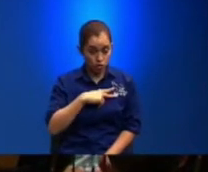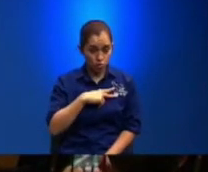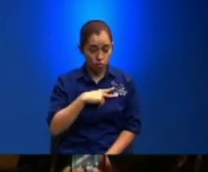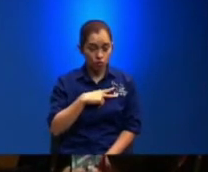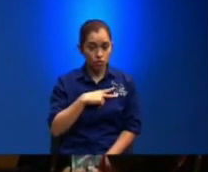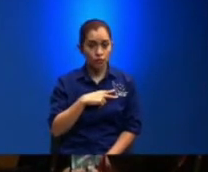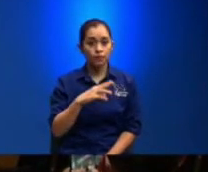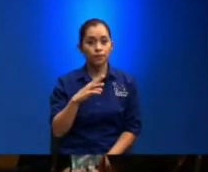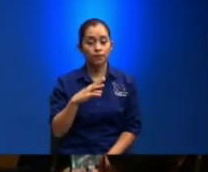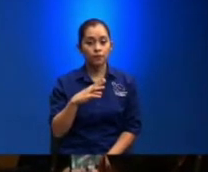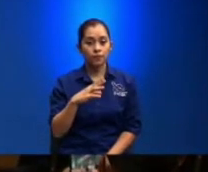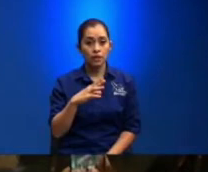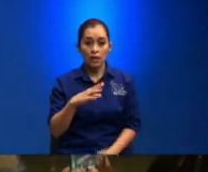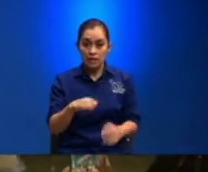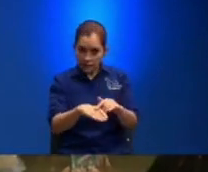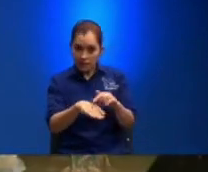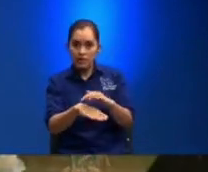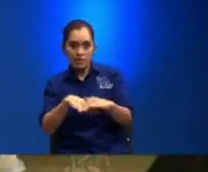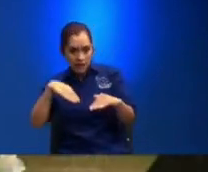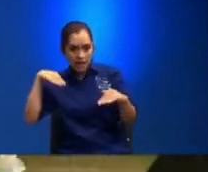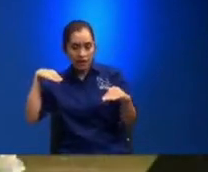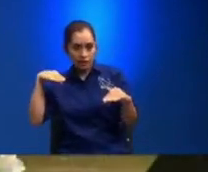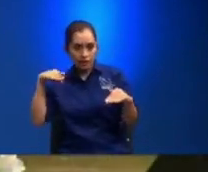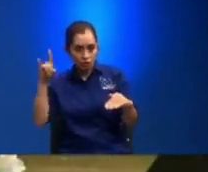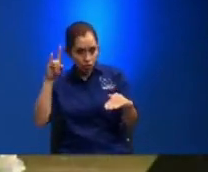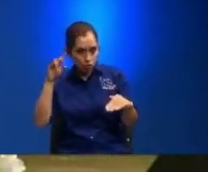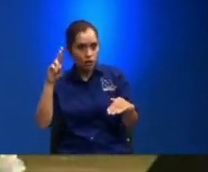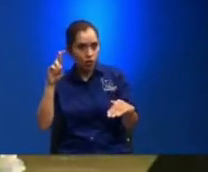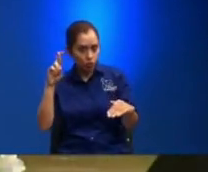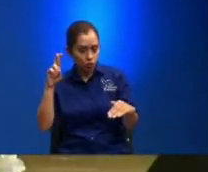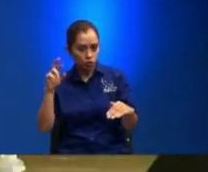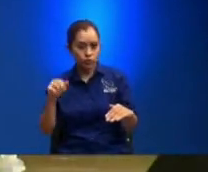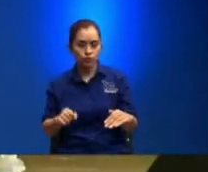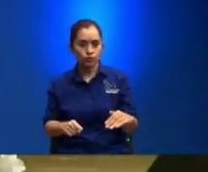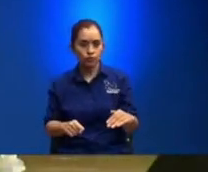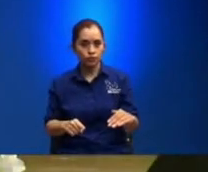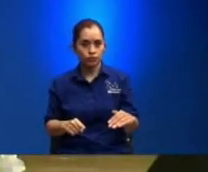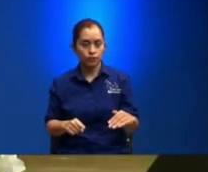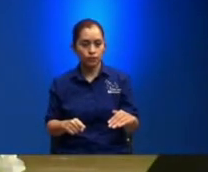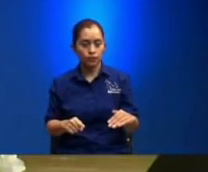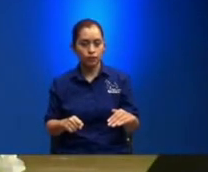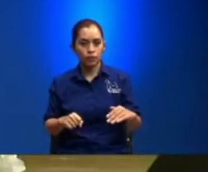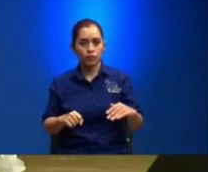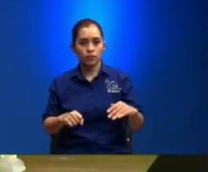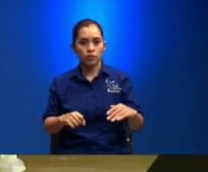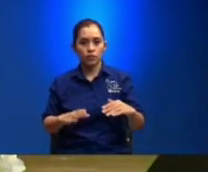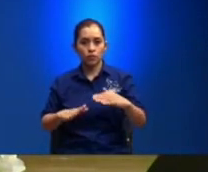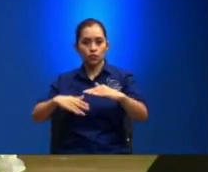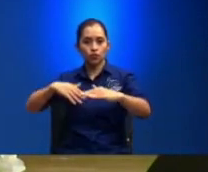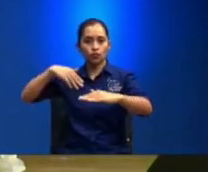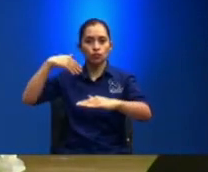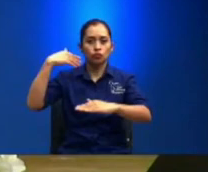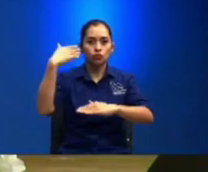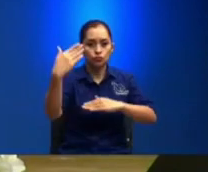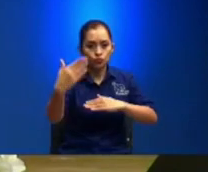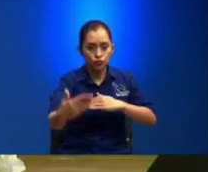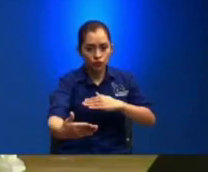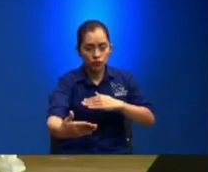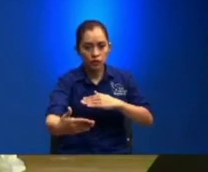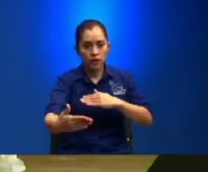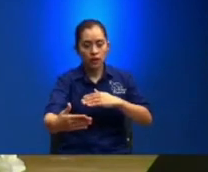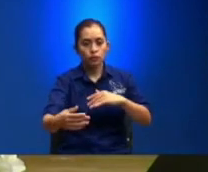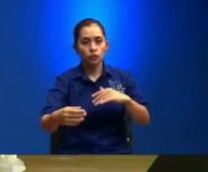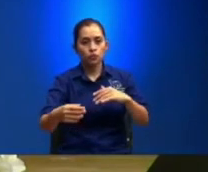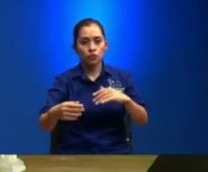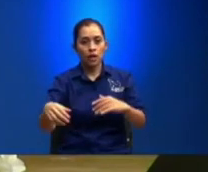vamos a abrir de uno de los calderos entonces transición amos hasta harán de donde tendremos que salir